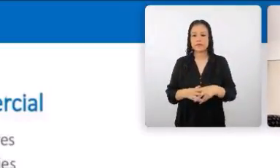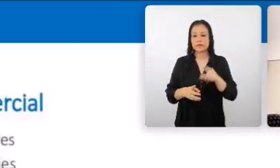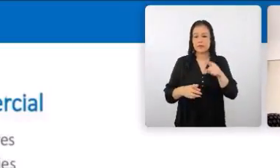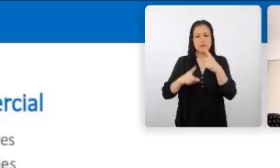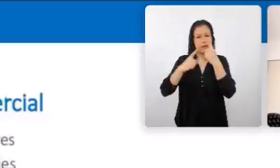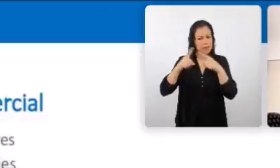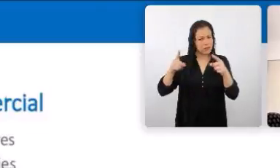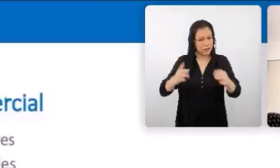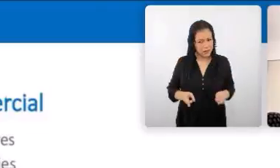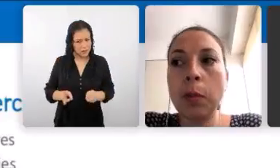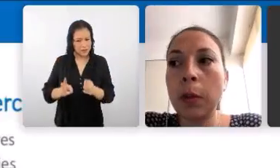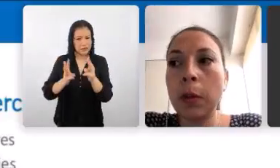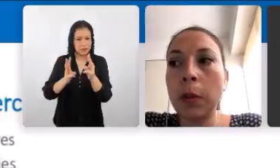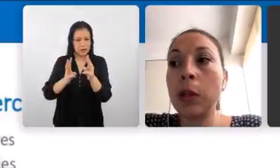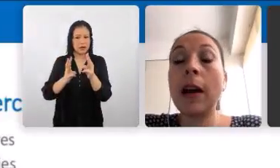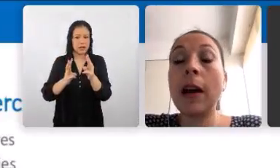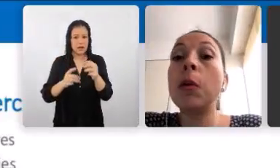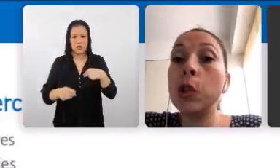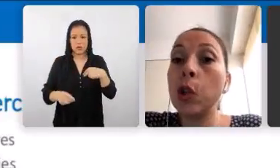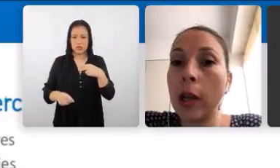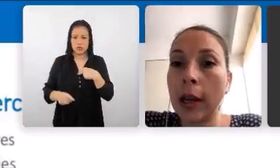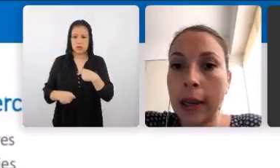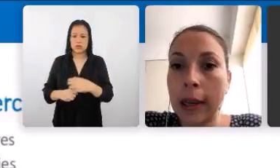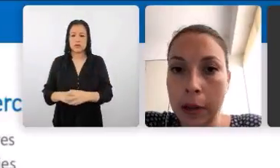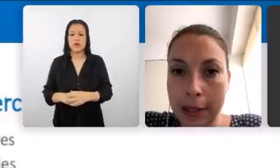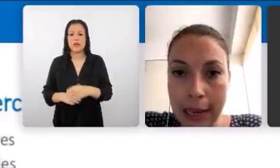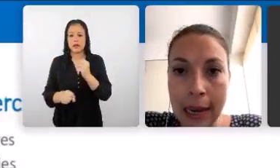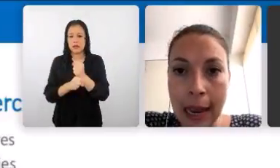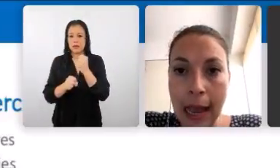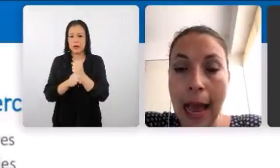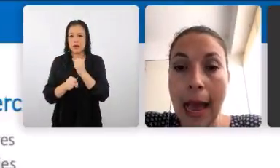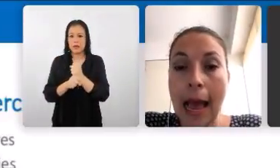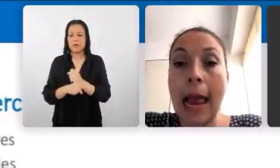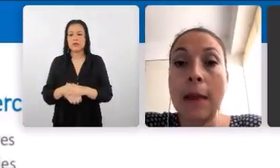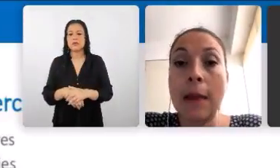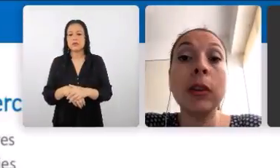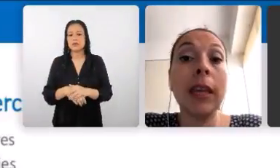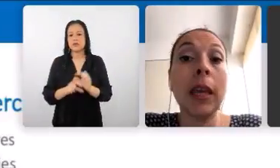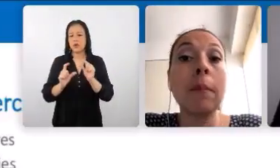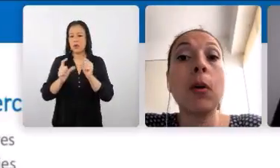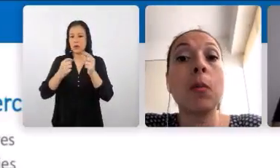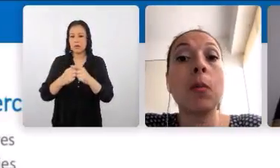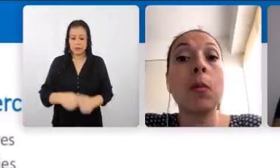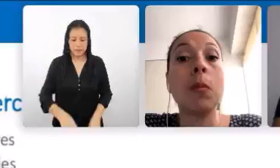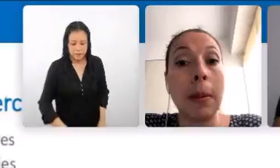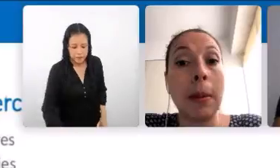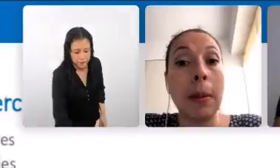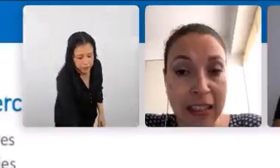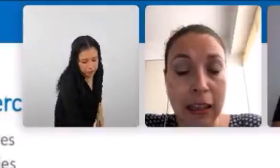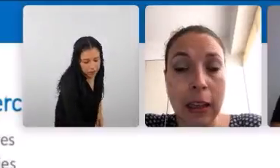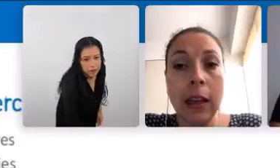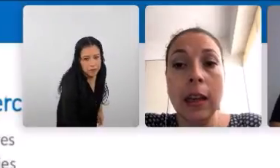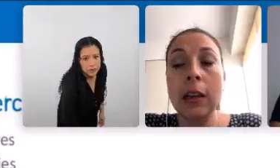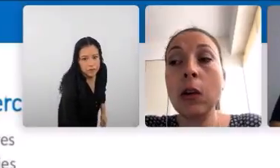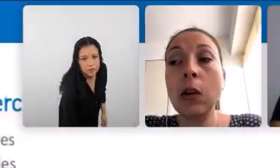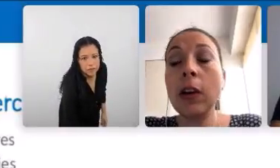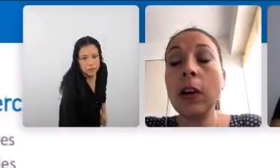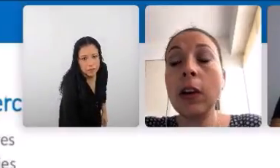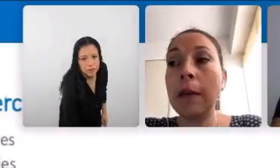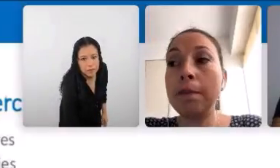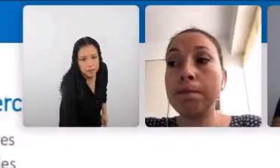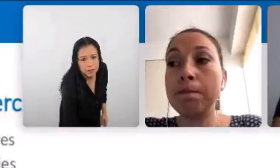diferentes maneras. Nosotros como PromPerú trabajamos mucho con la cadena comercial al mismo tiempo como las empresas,